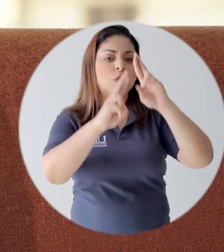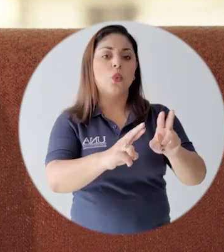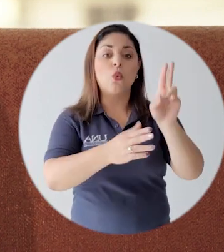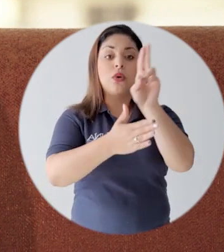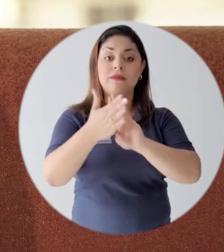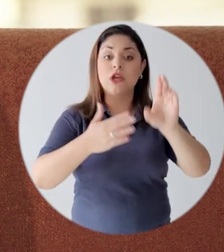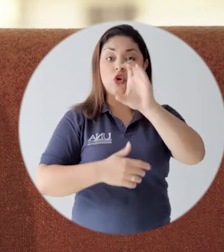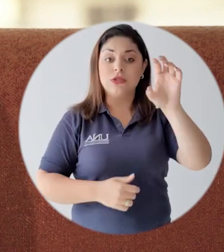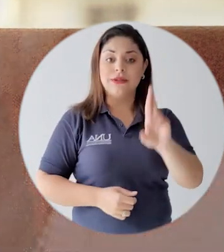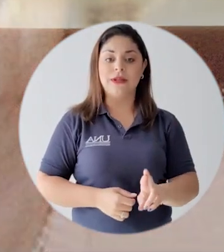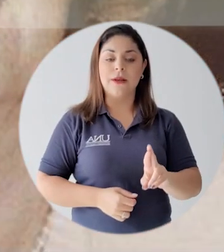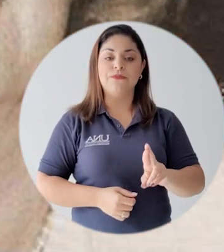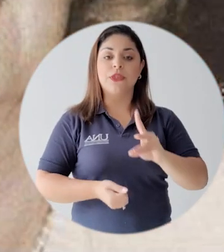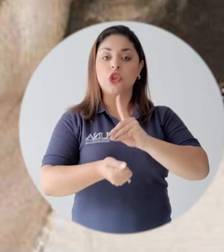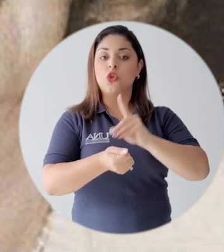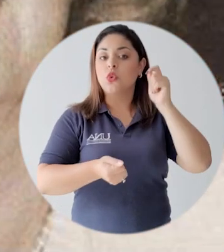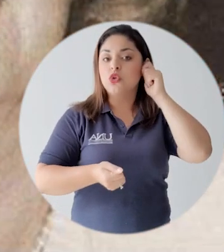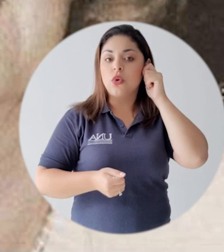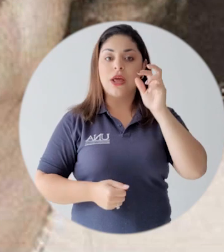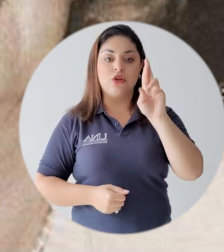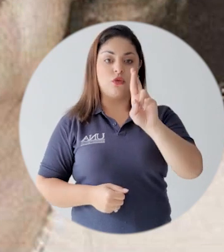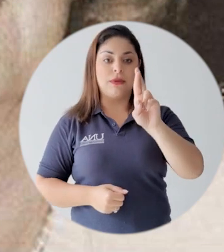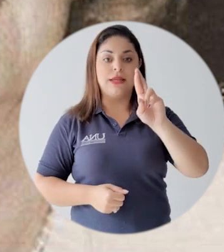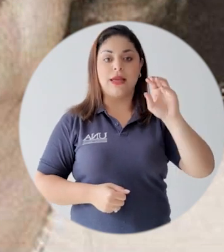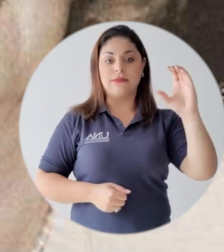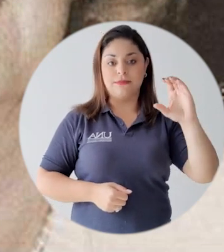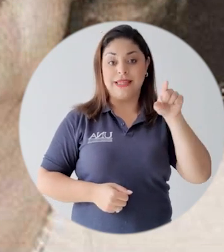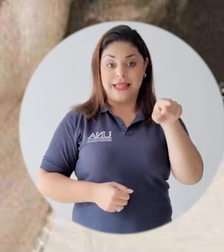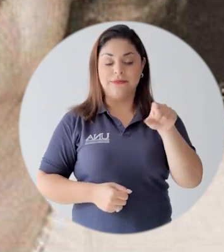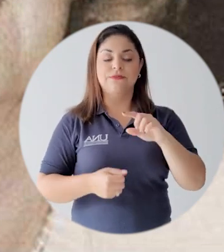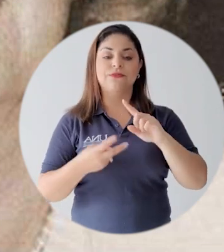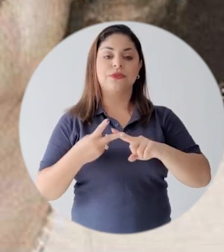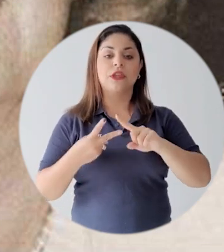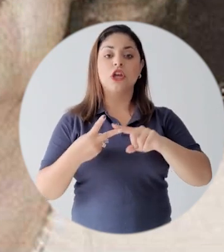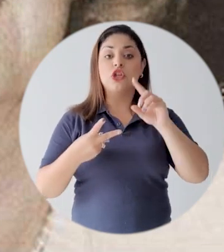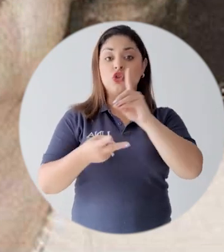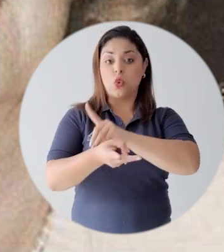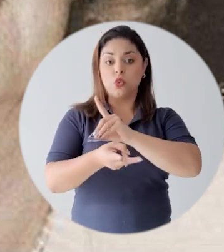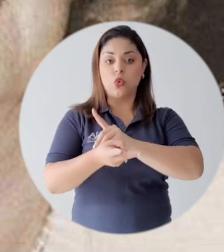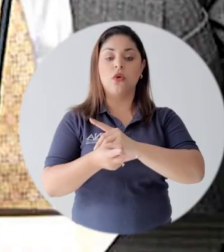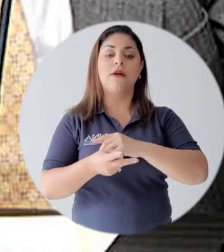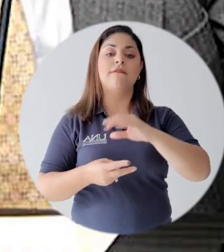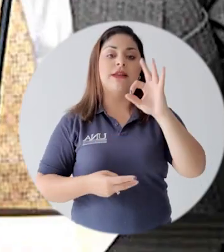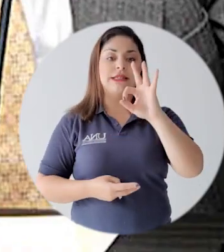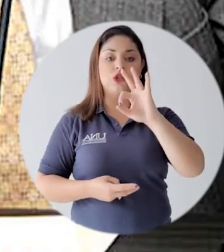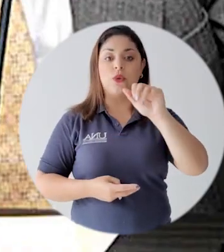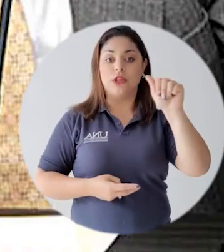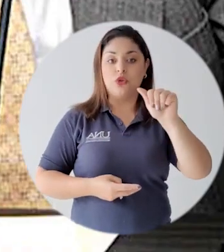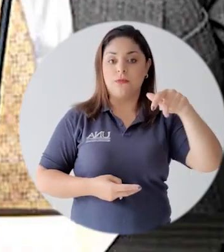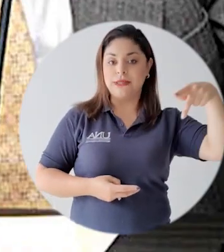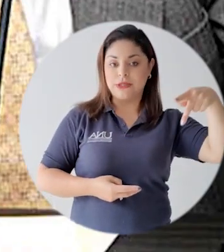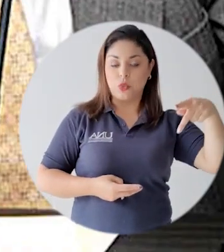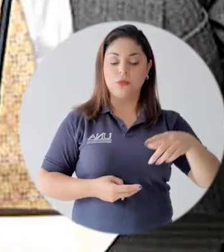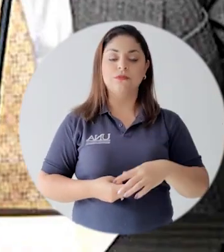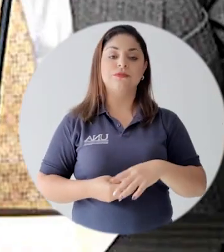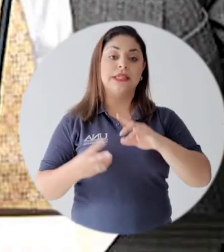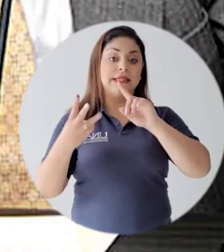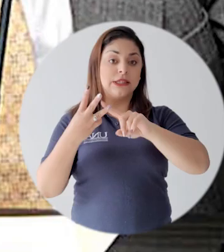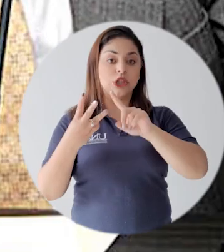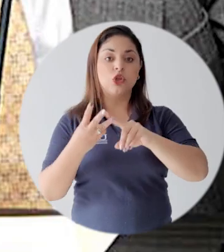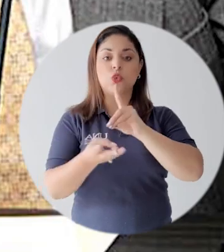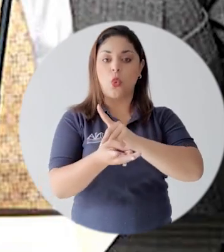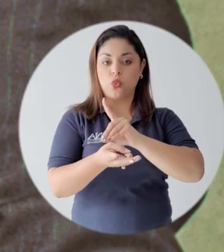Universidad de Costa Rica. Y la doctora Rosemary Karpinski, el doctor Francisco Antonio